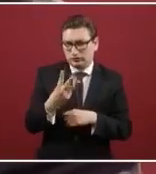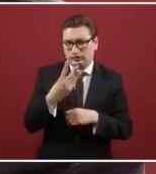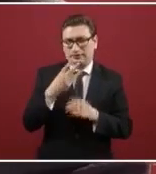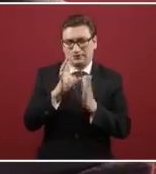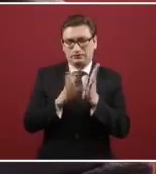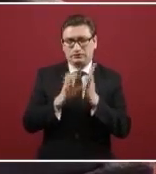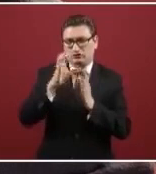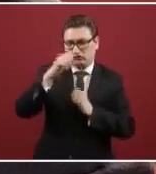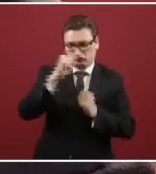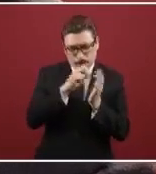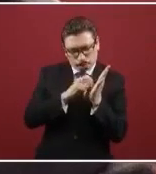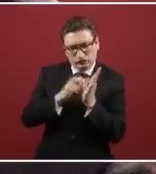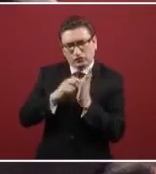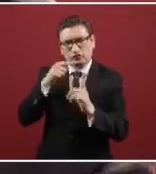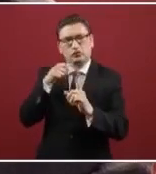para que